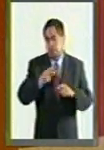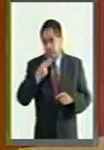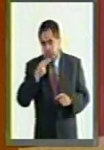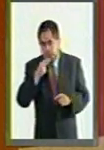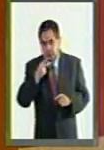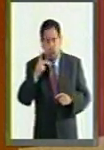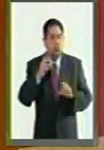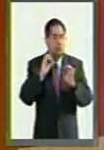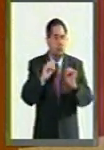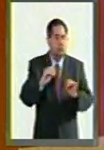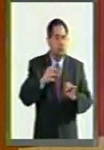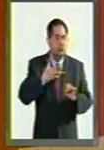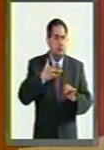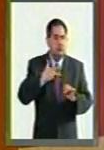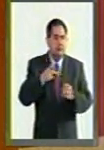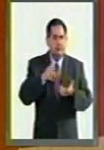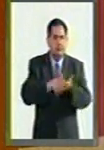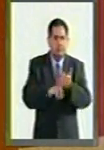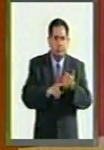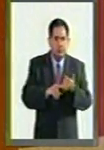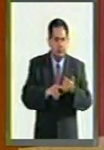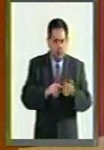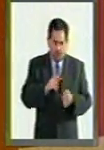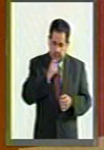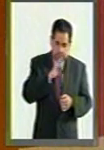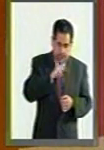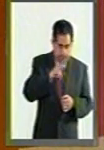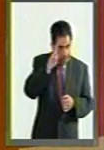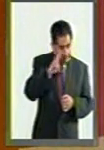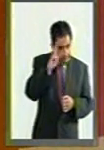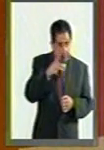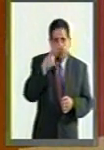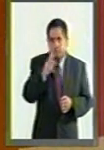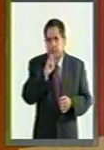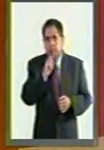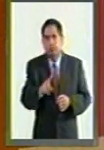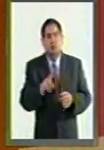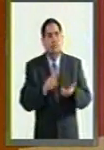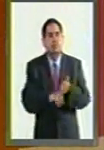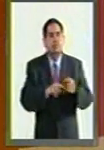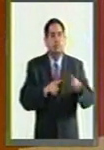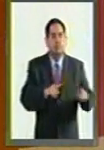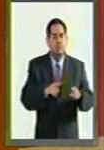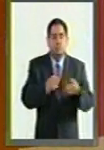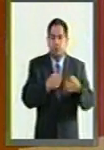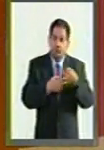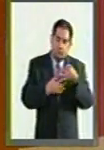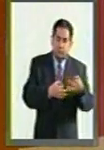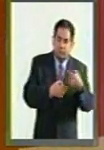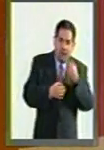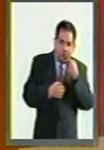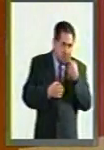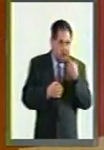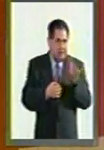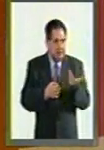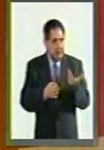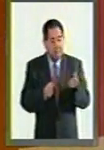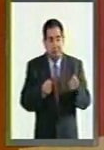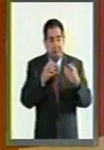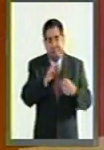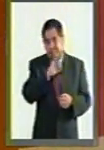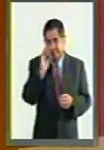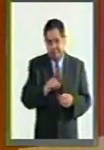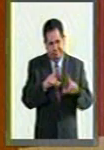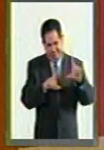o incluso tienen un problema de mal uso, pero también de quienes tienen un problema de adicción, que es un tanto por ciento